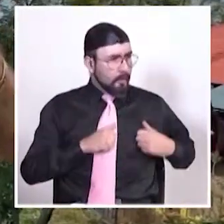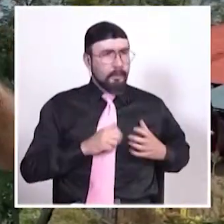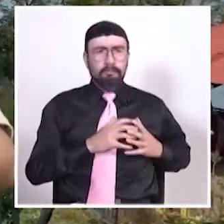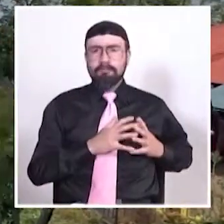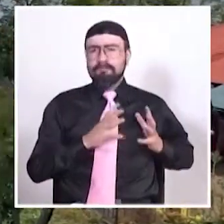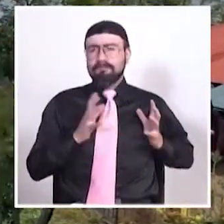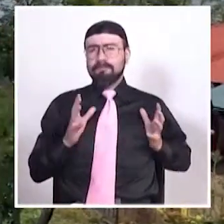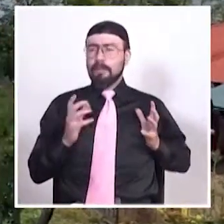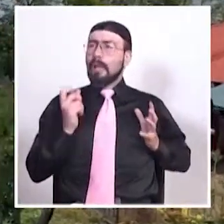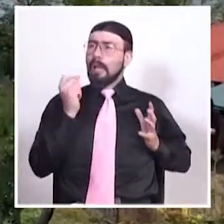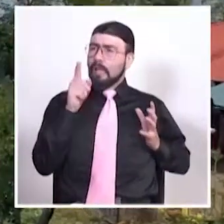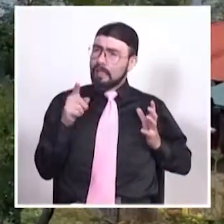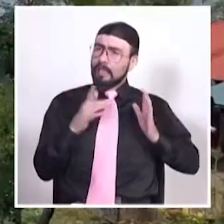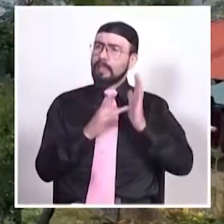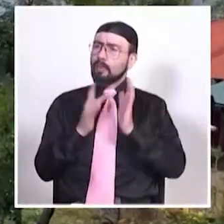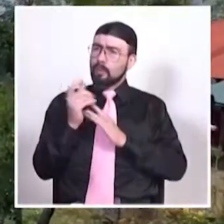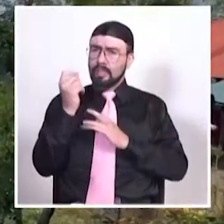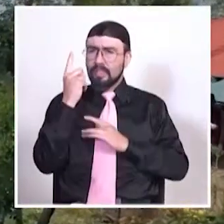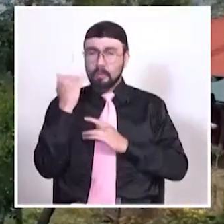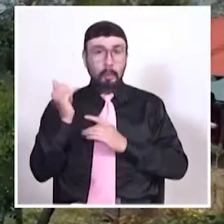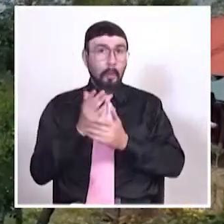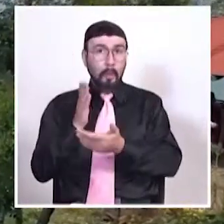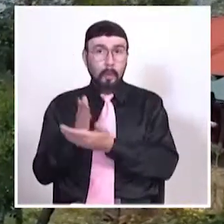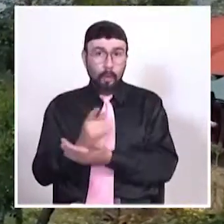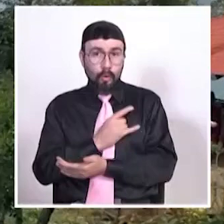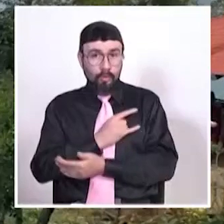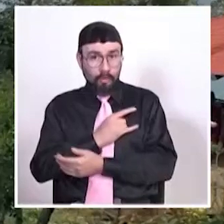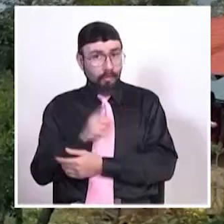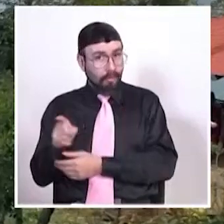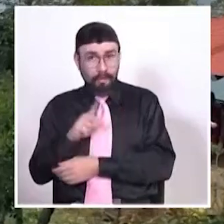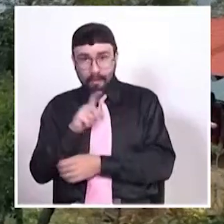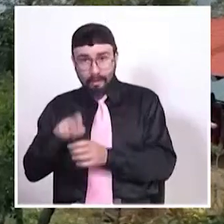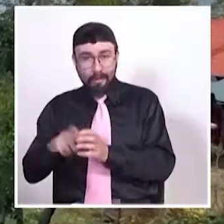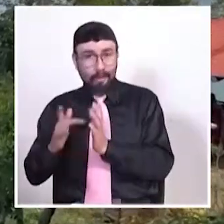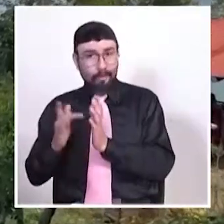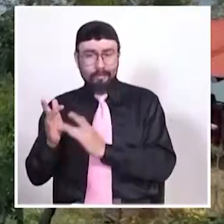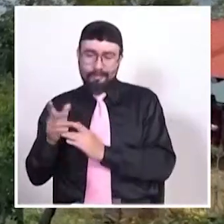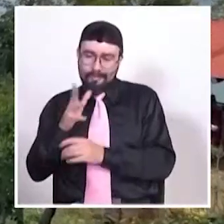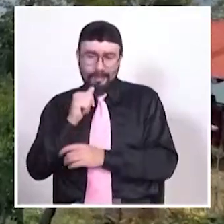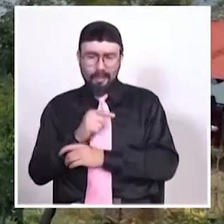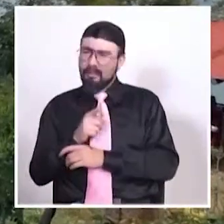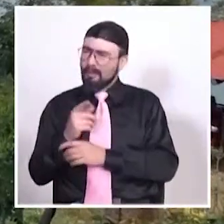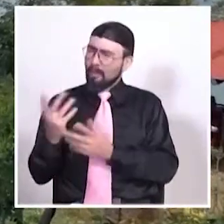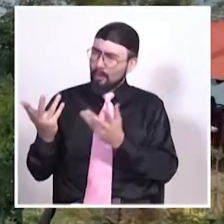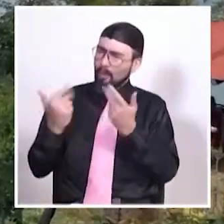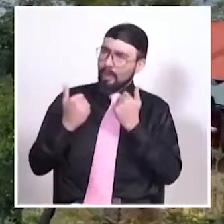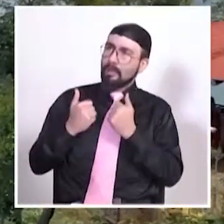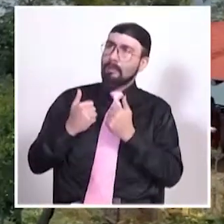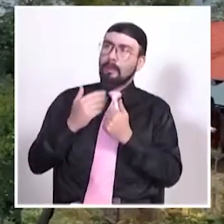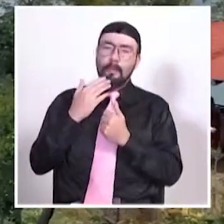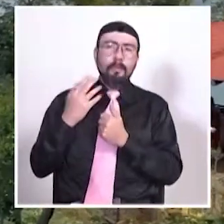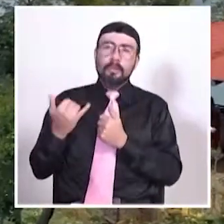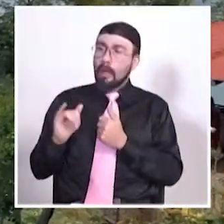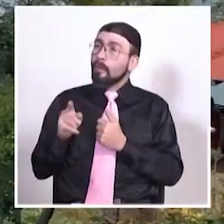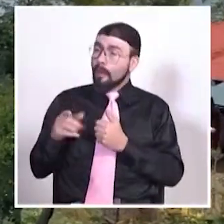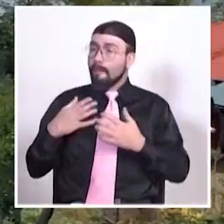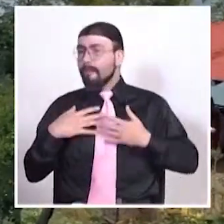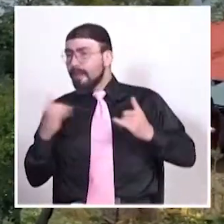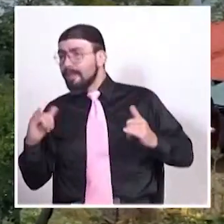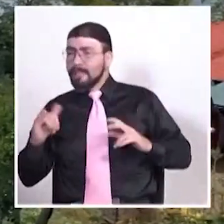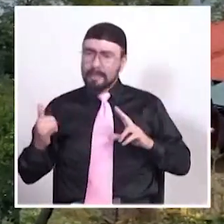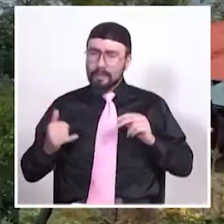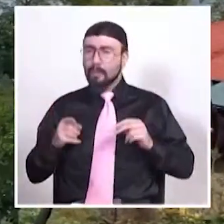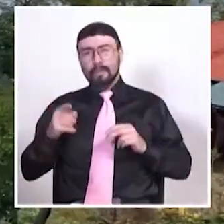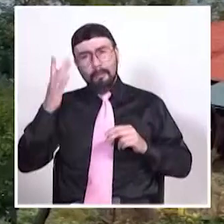entender lo que Jesús entendió sin ir a una facultad de medicina. Hablemos, cuéntenme. Cuénteme después de que usted es feliz o no, ¿a qué le